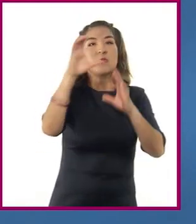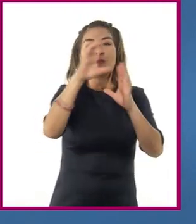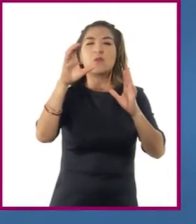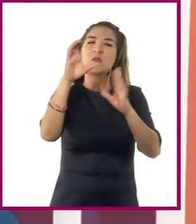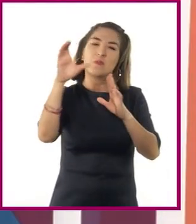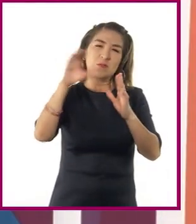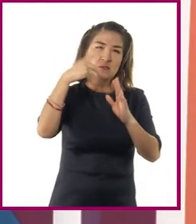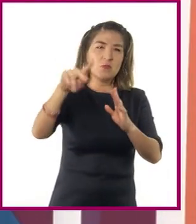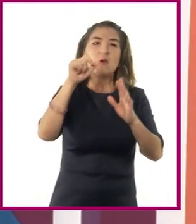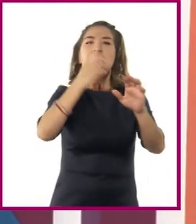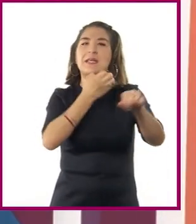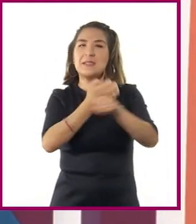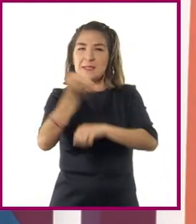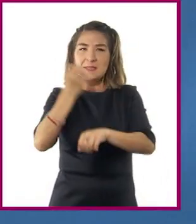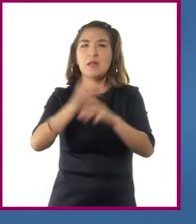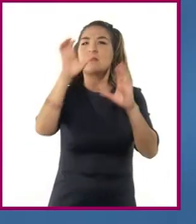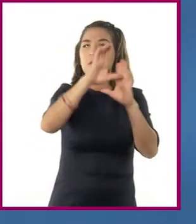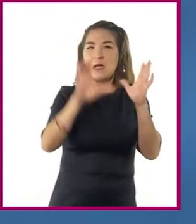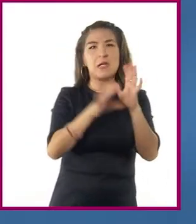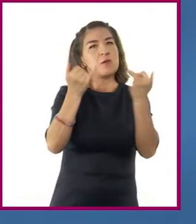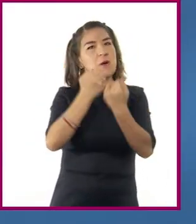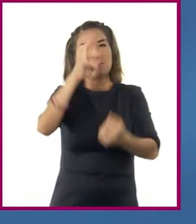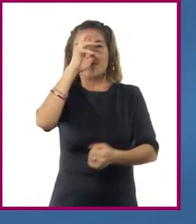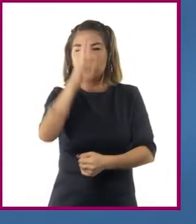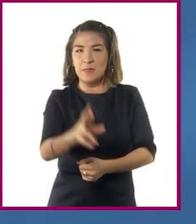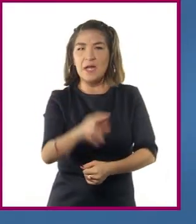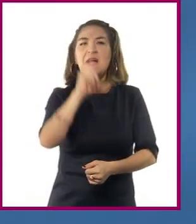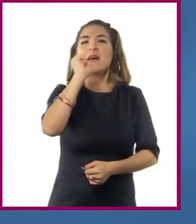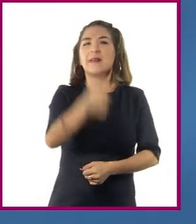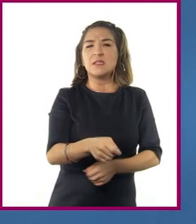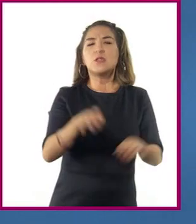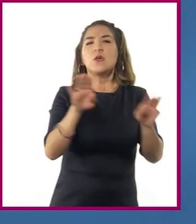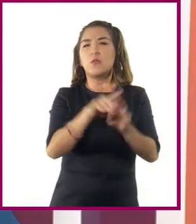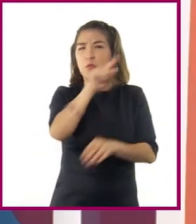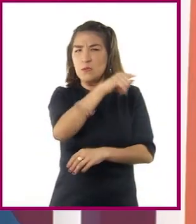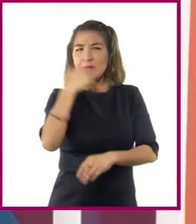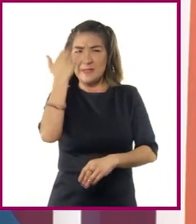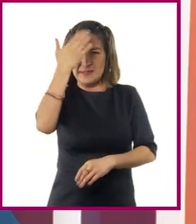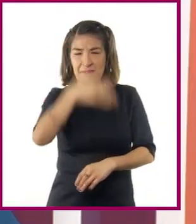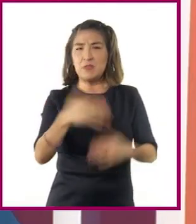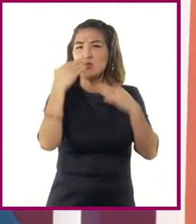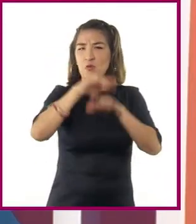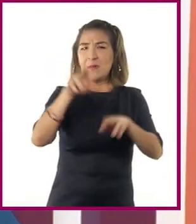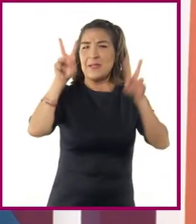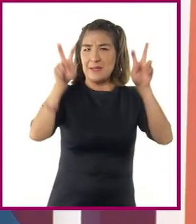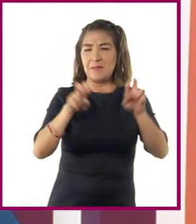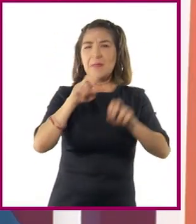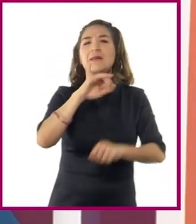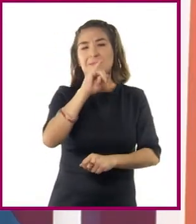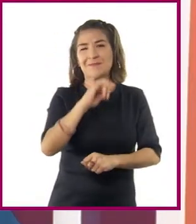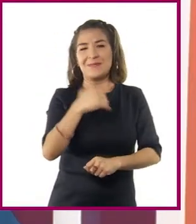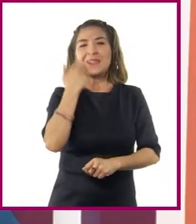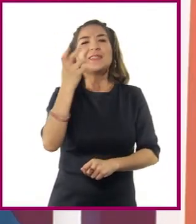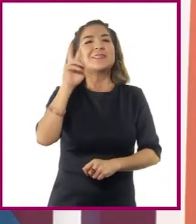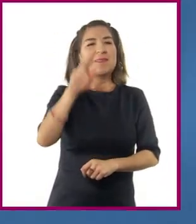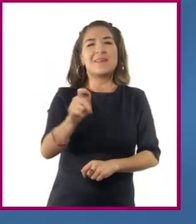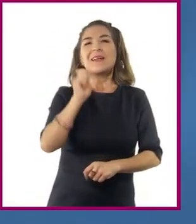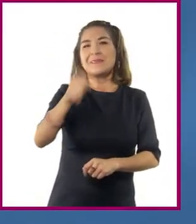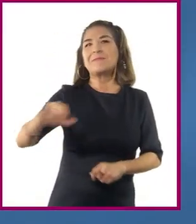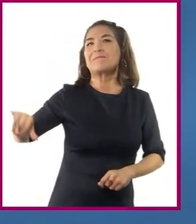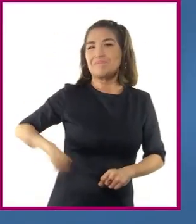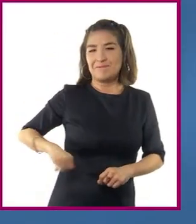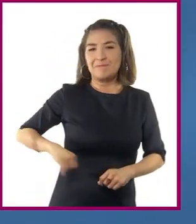de los estados. ¿Te gustaría saber más acerca del tema? Claro que sí. Sería muy